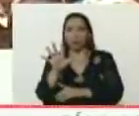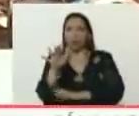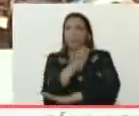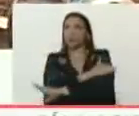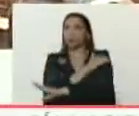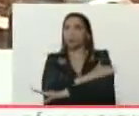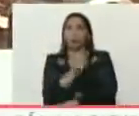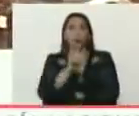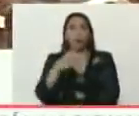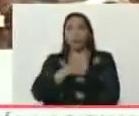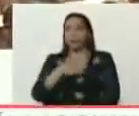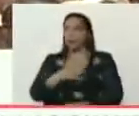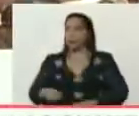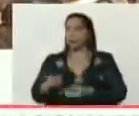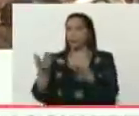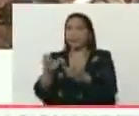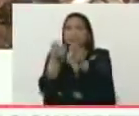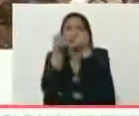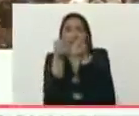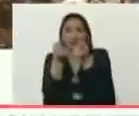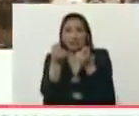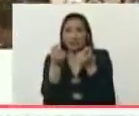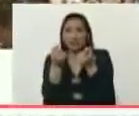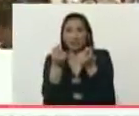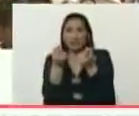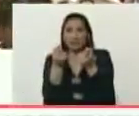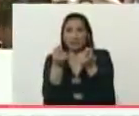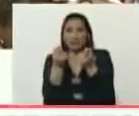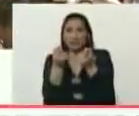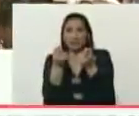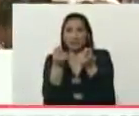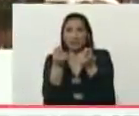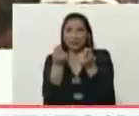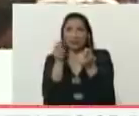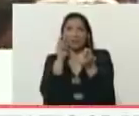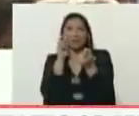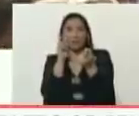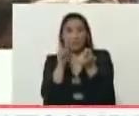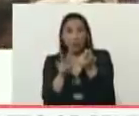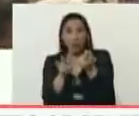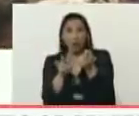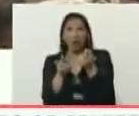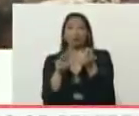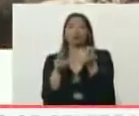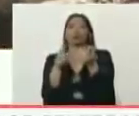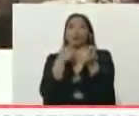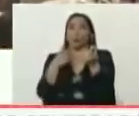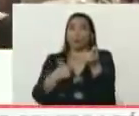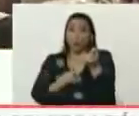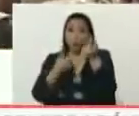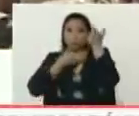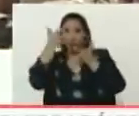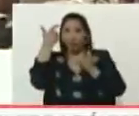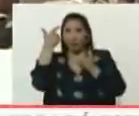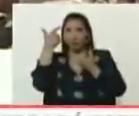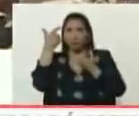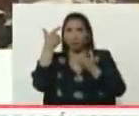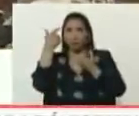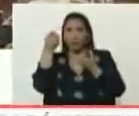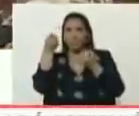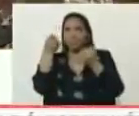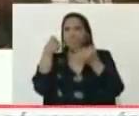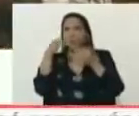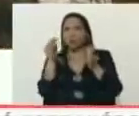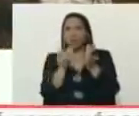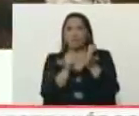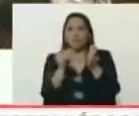le puede dar ni esto. Vean lo que nos lo advirtió el comandante Chávez. Muchas veces nos los